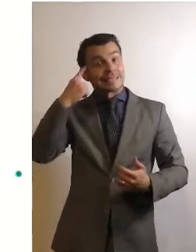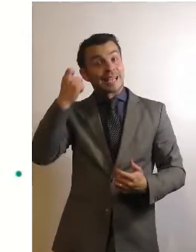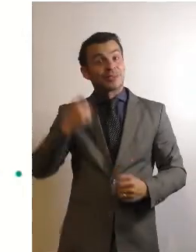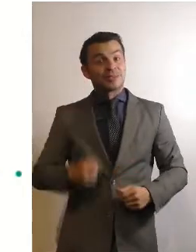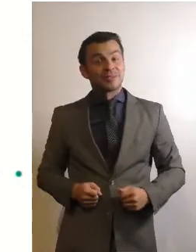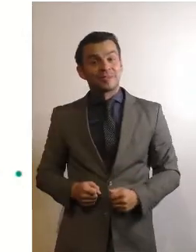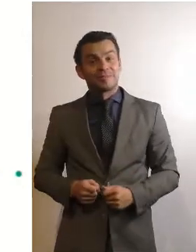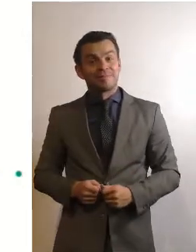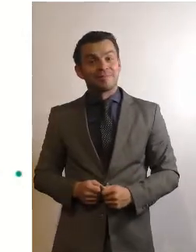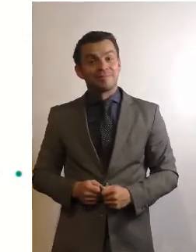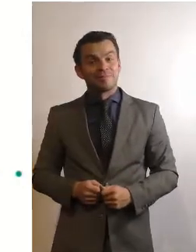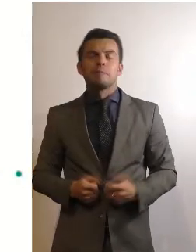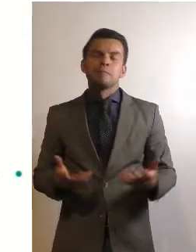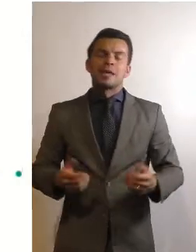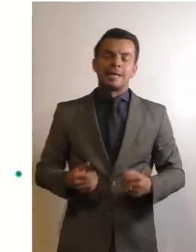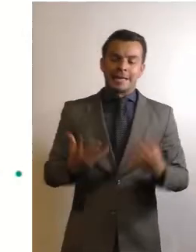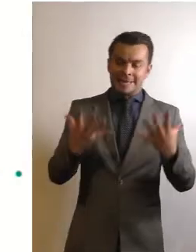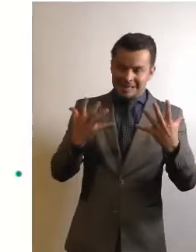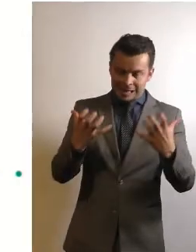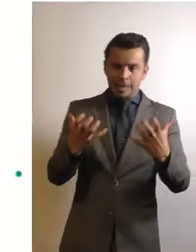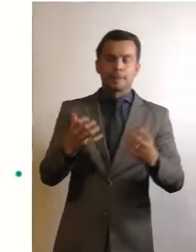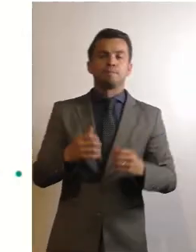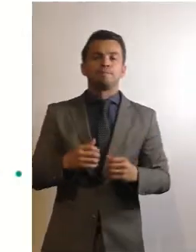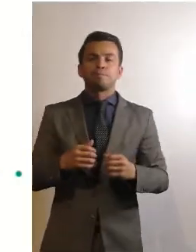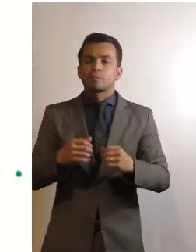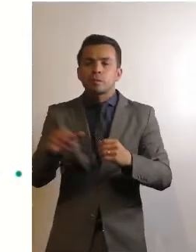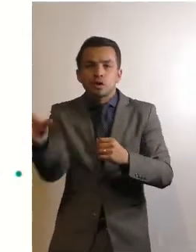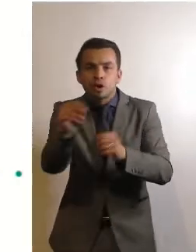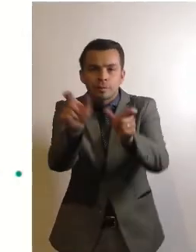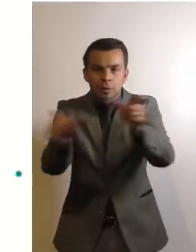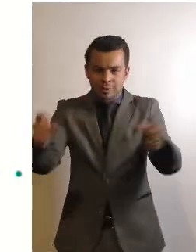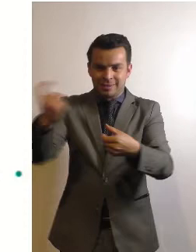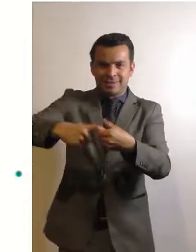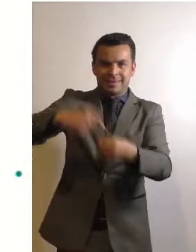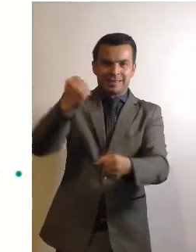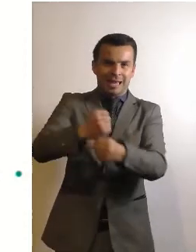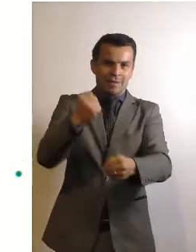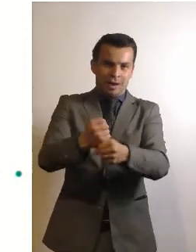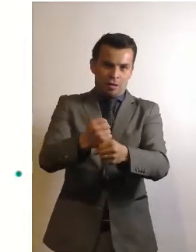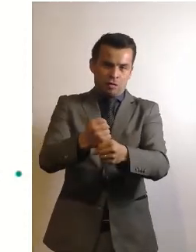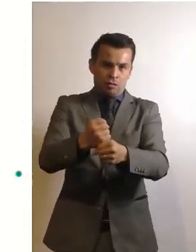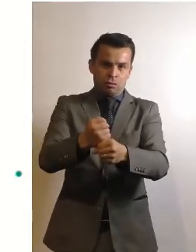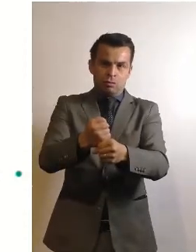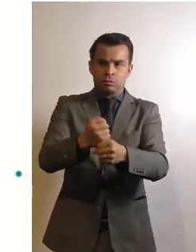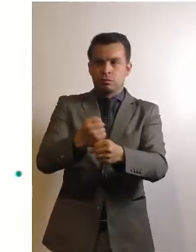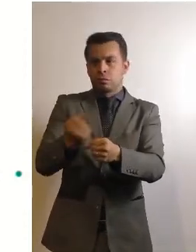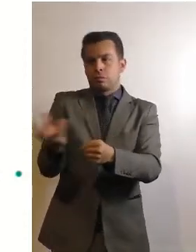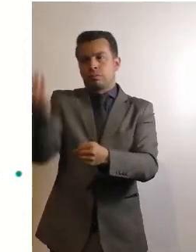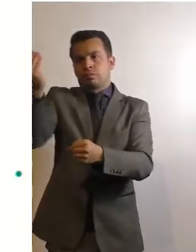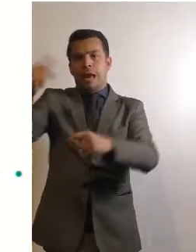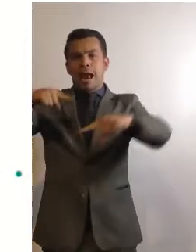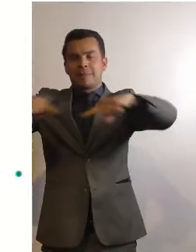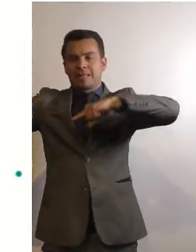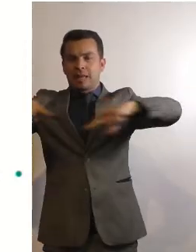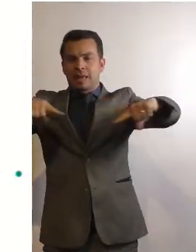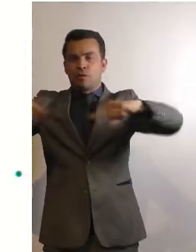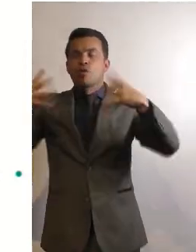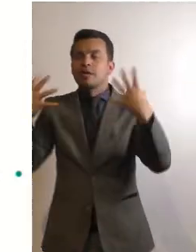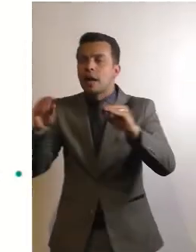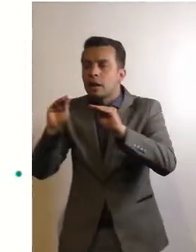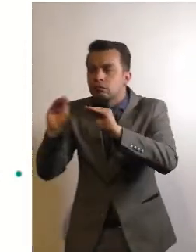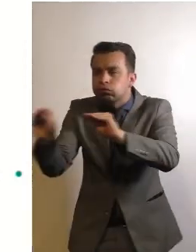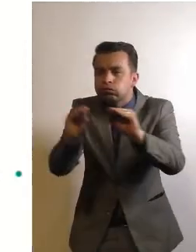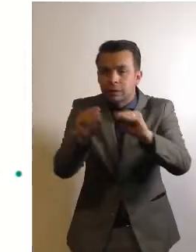fortalecer la cualificación y pertinencia del talento humano académico y administrativo de acuerdo con las necesidades y capacidades de